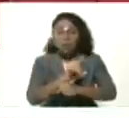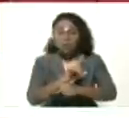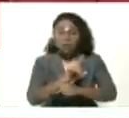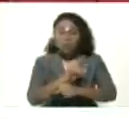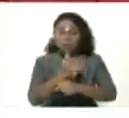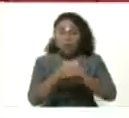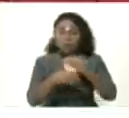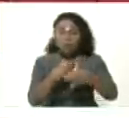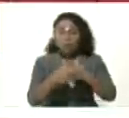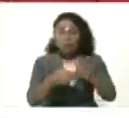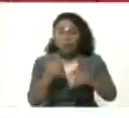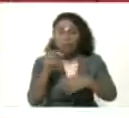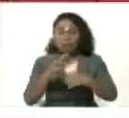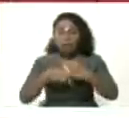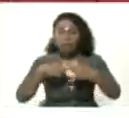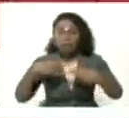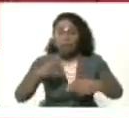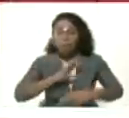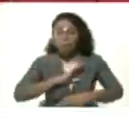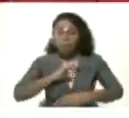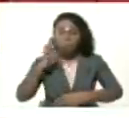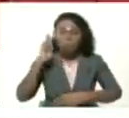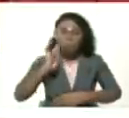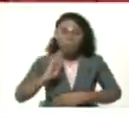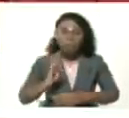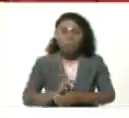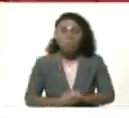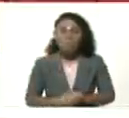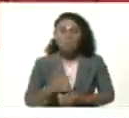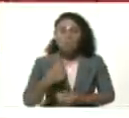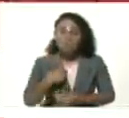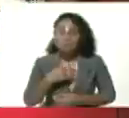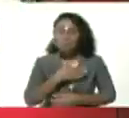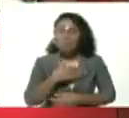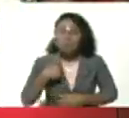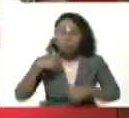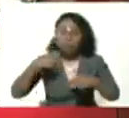candidatos y candidatas de la revolución bolivariana, y yo me atrevo a decir del